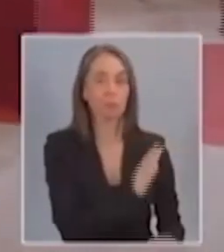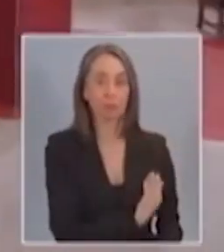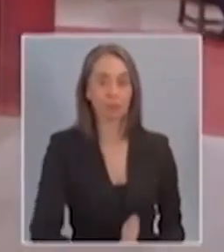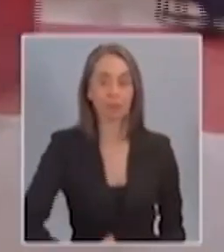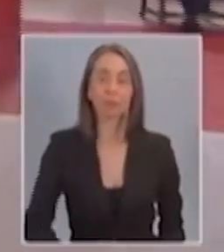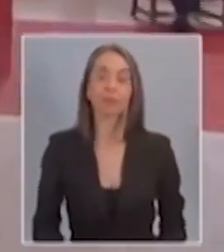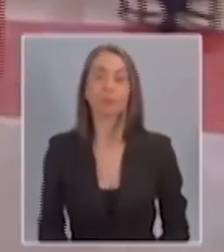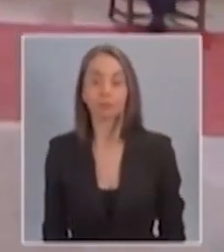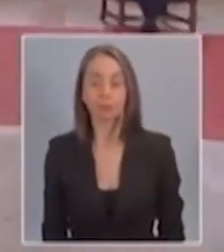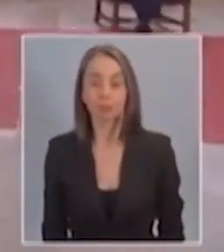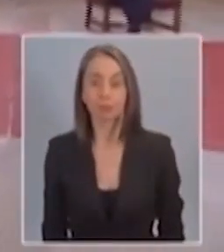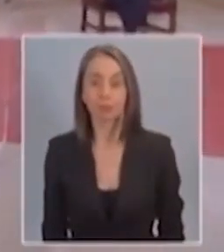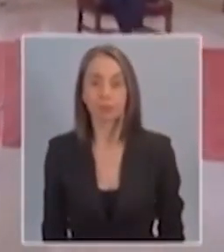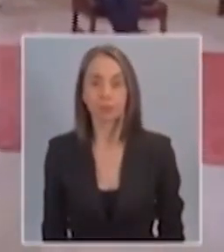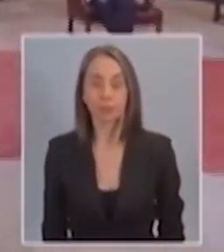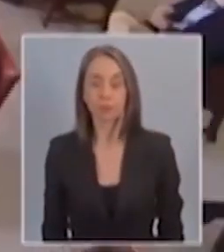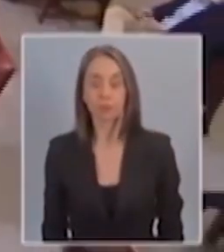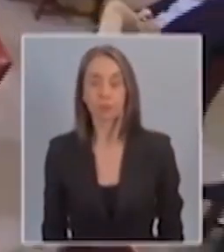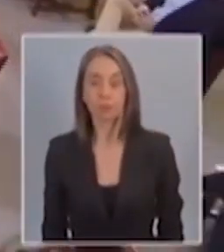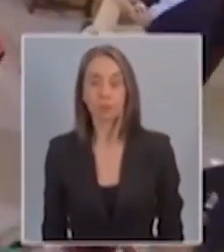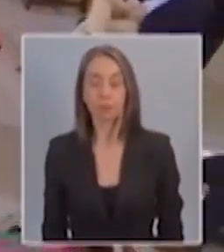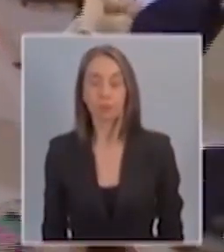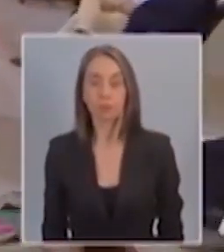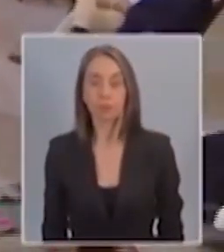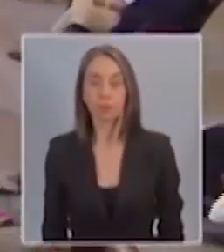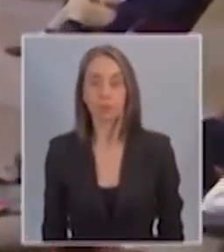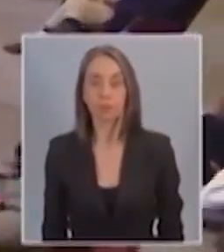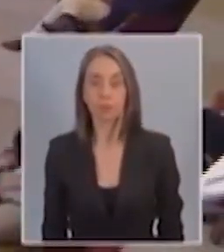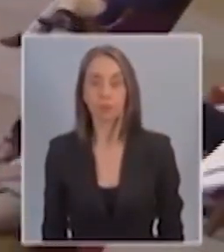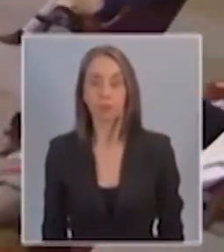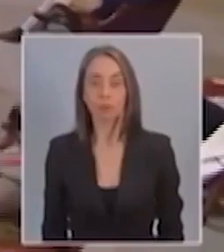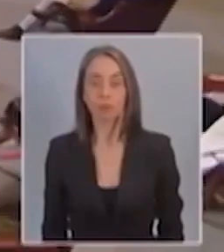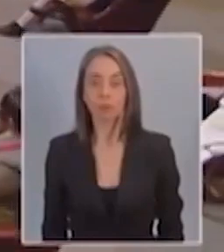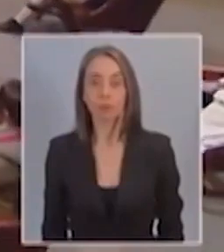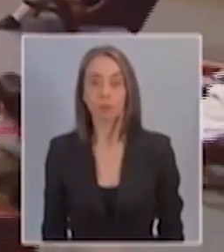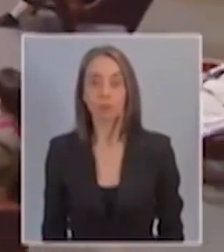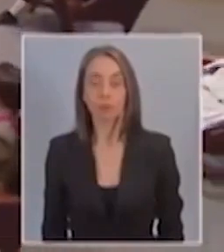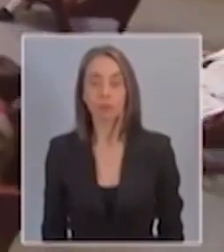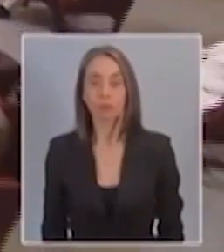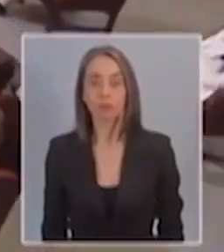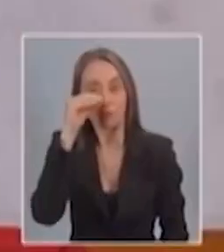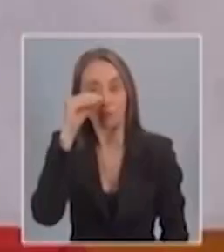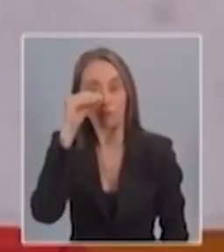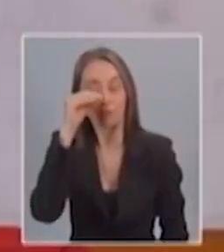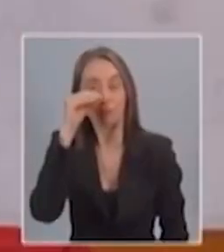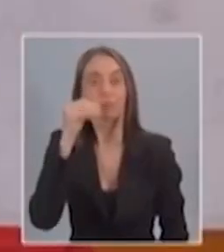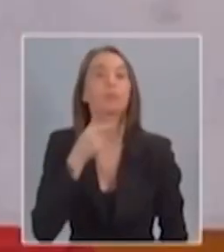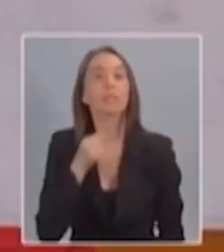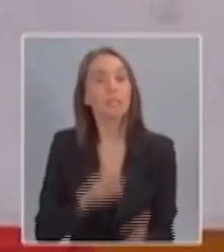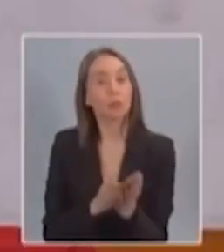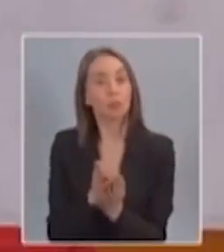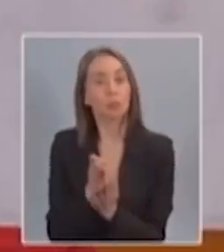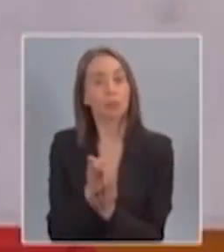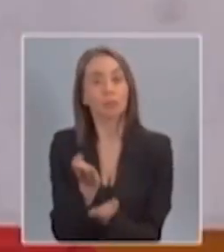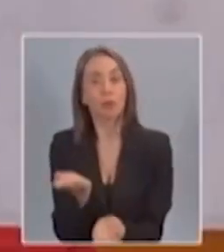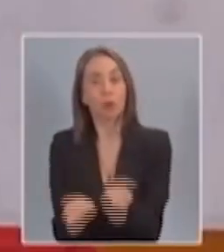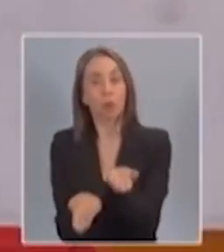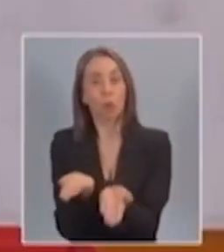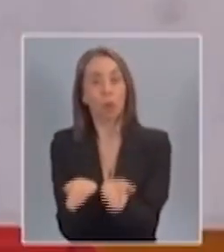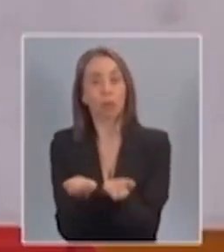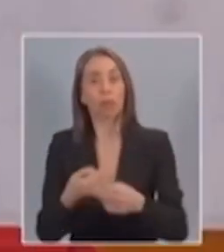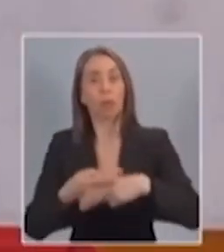información con las autoridades chinas y asegura que no tiene la intención de aceptar peticiones en este sentido. La aplicación, que